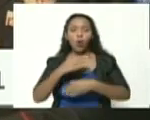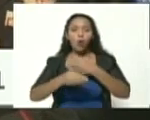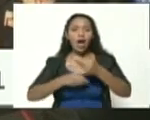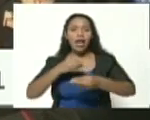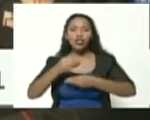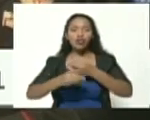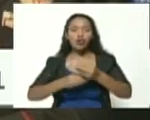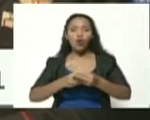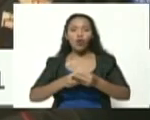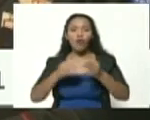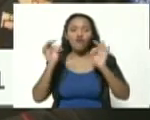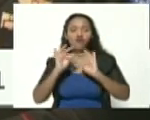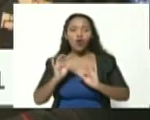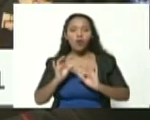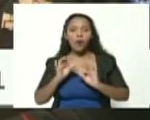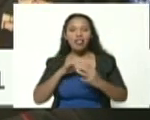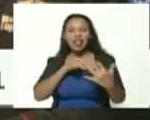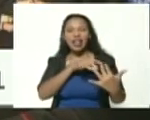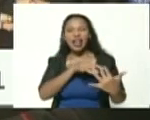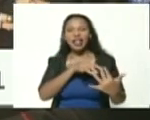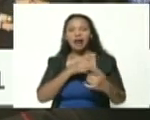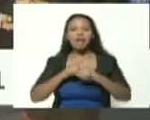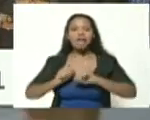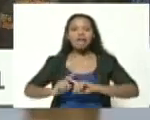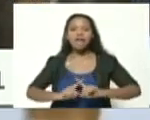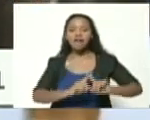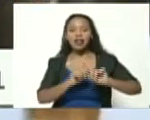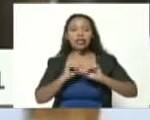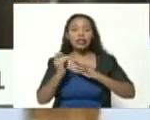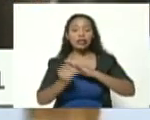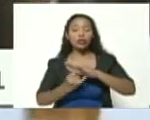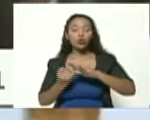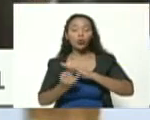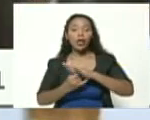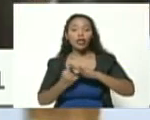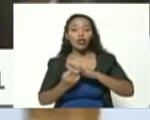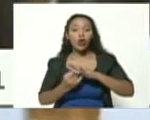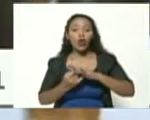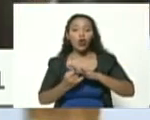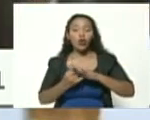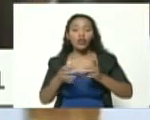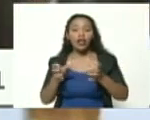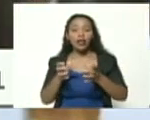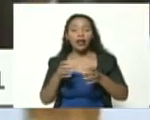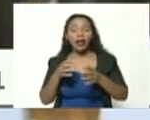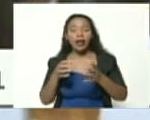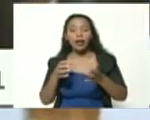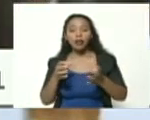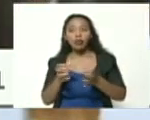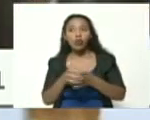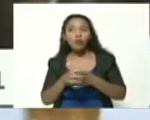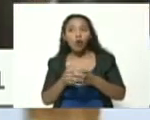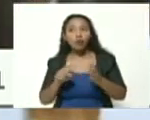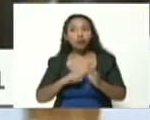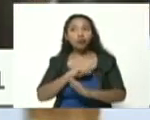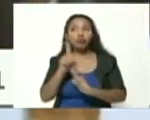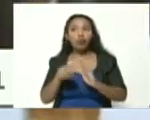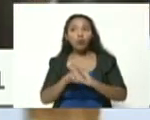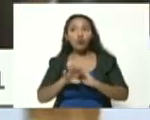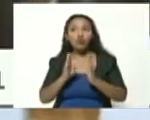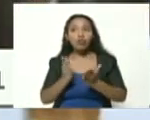denominado modelo de guerra difusa, instrumento de la corporatocracia global con el que se